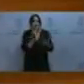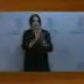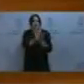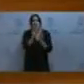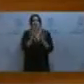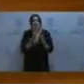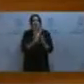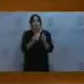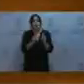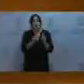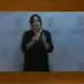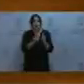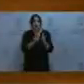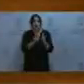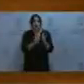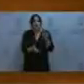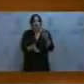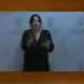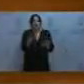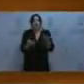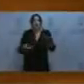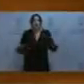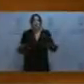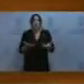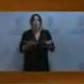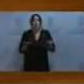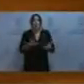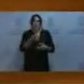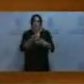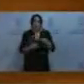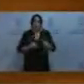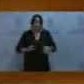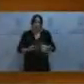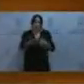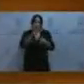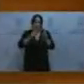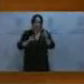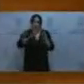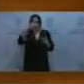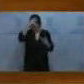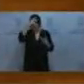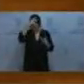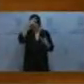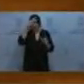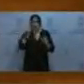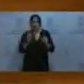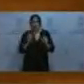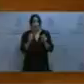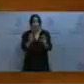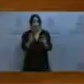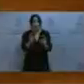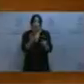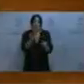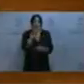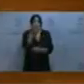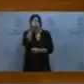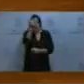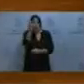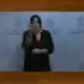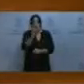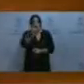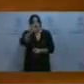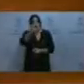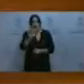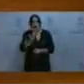sociales realizarían valoraciones urgentes en dependientes con enfermedades degenerativas como el Alzheimer, ELA